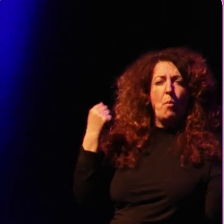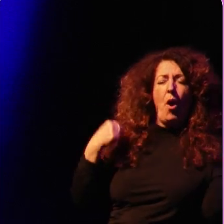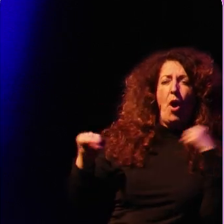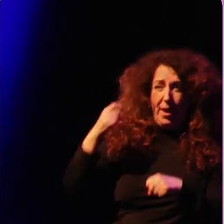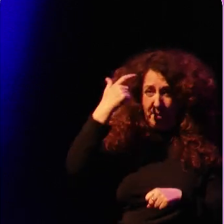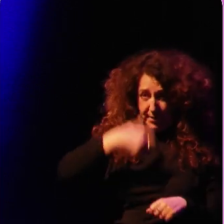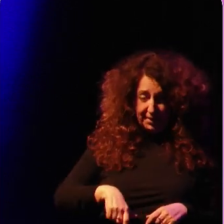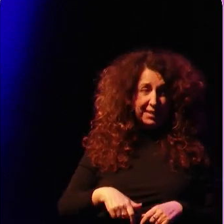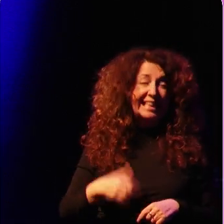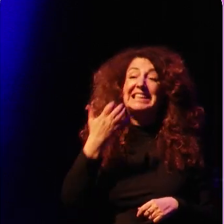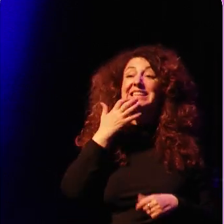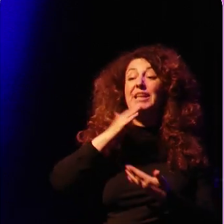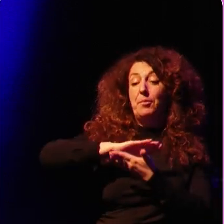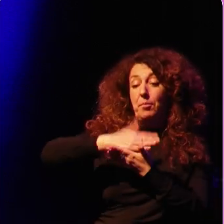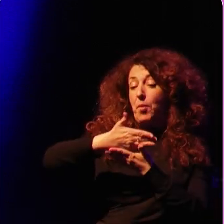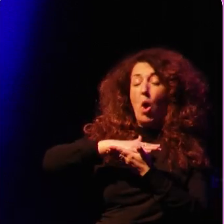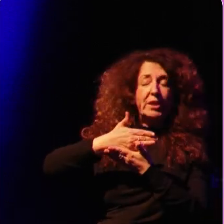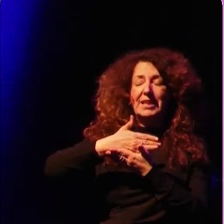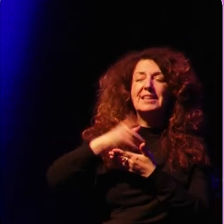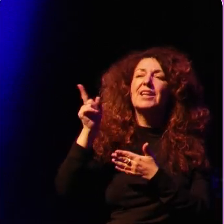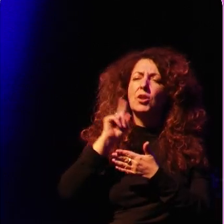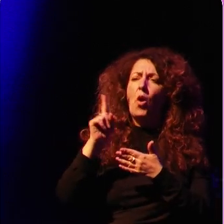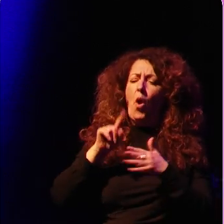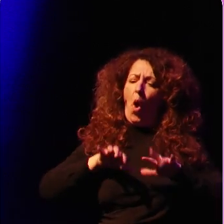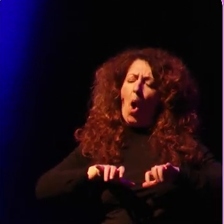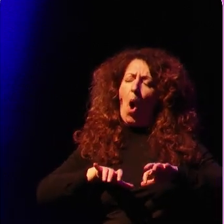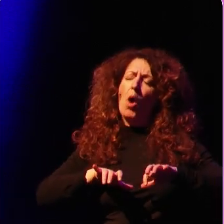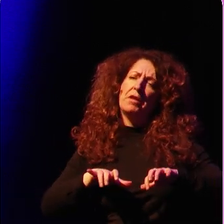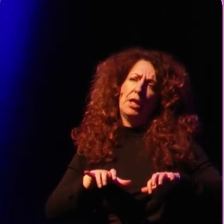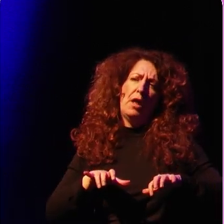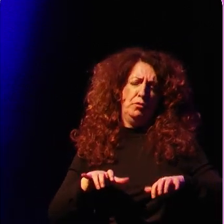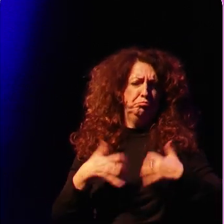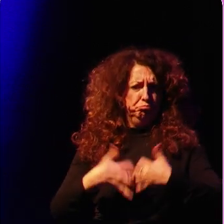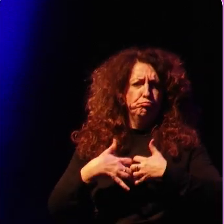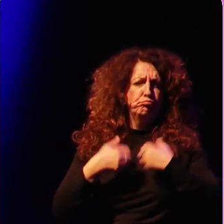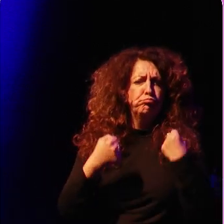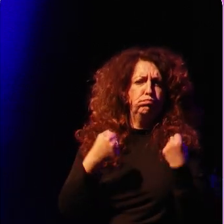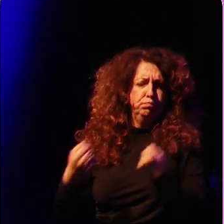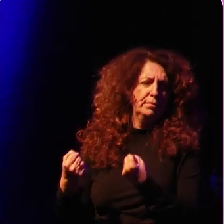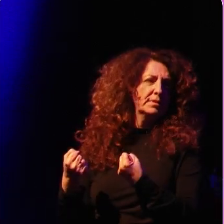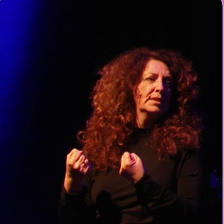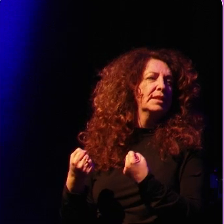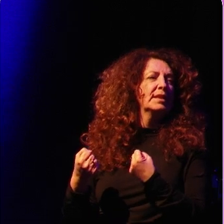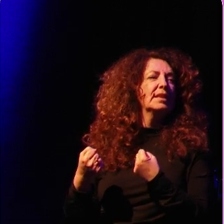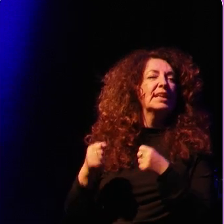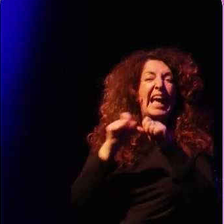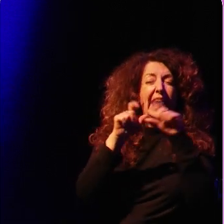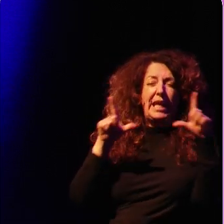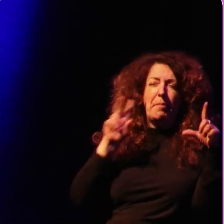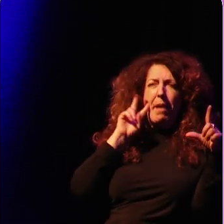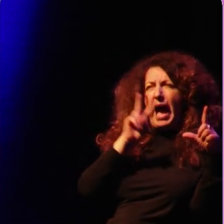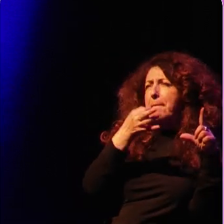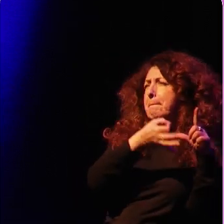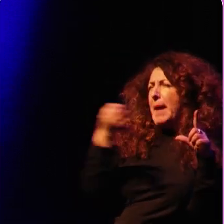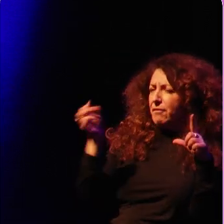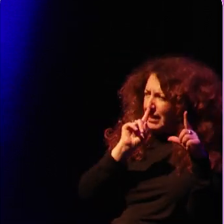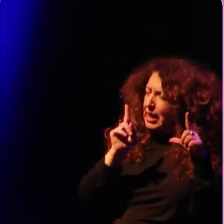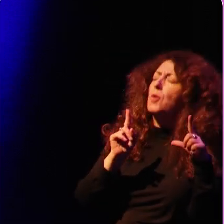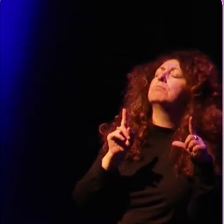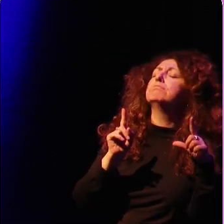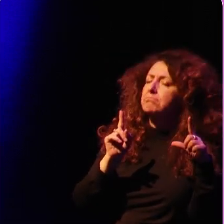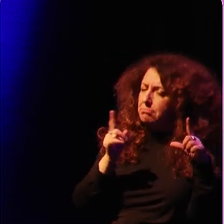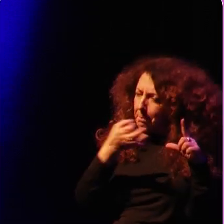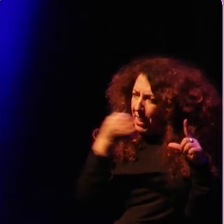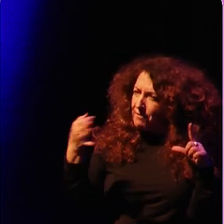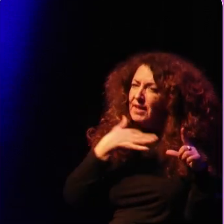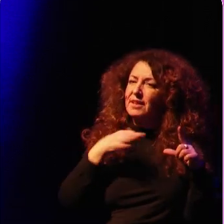Si en vez de hacerlo con un portátil lo hiciera con un ordenador potente, la imagen que vas a ver no es perfecta, pero podría ser perfecta.